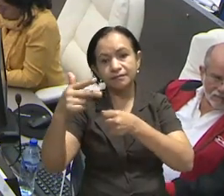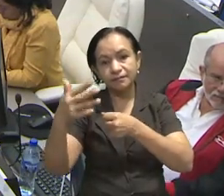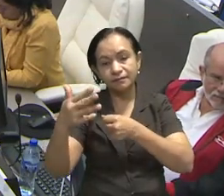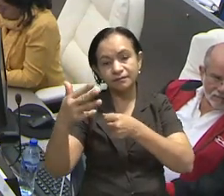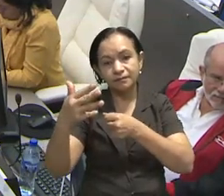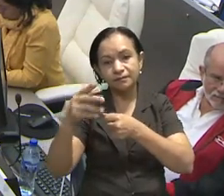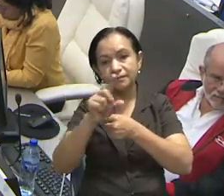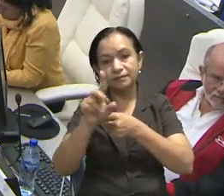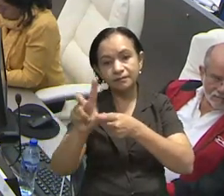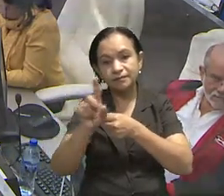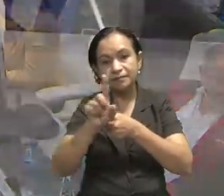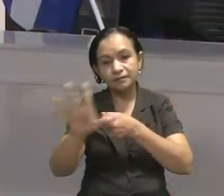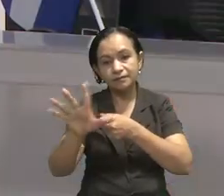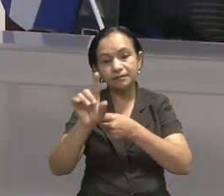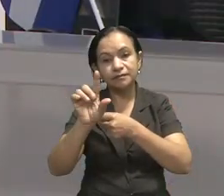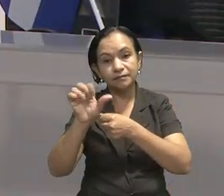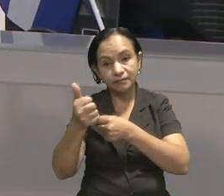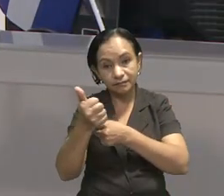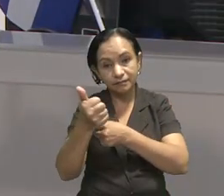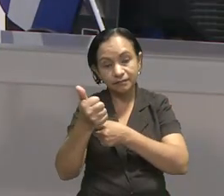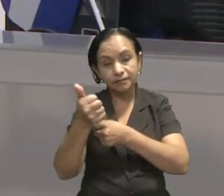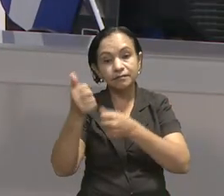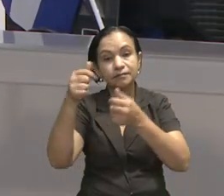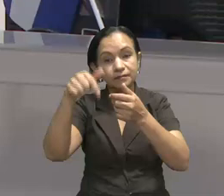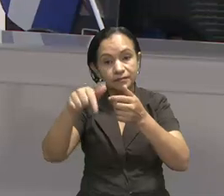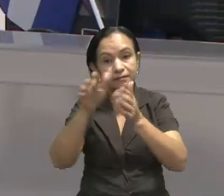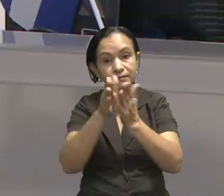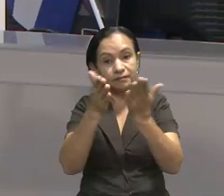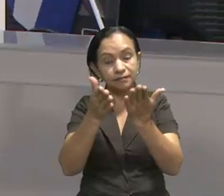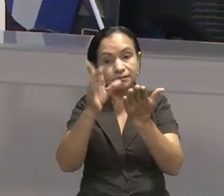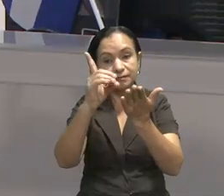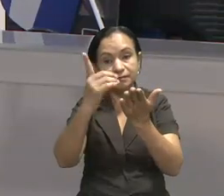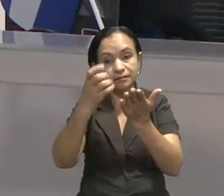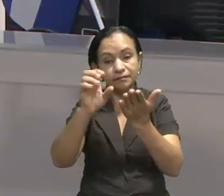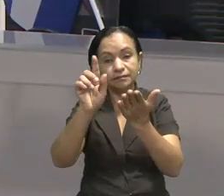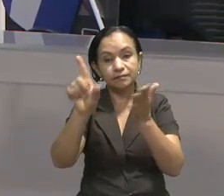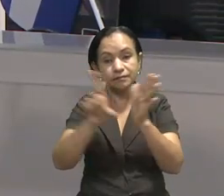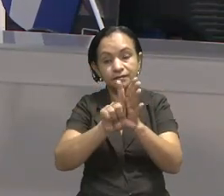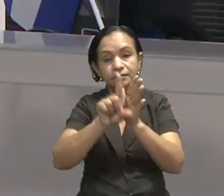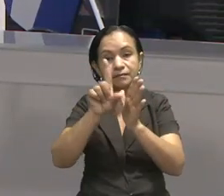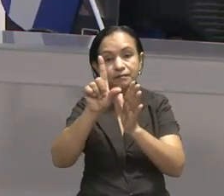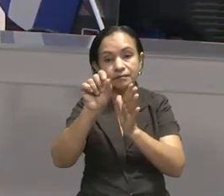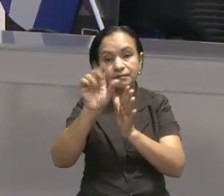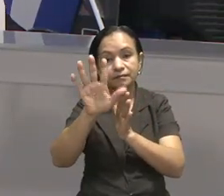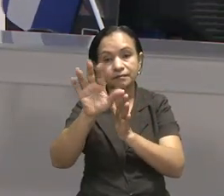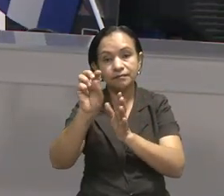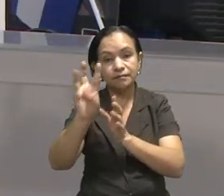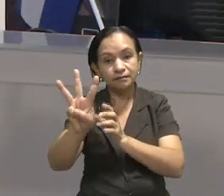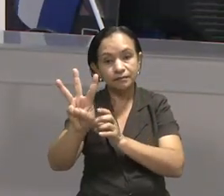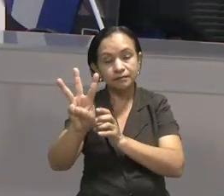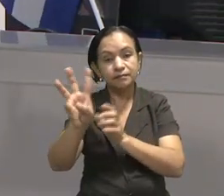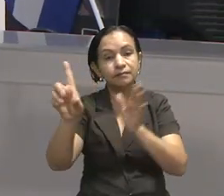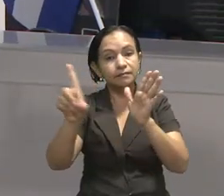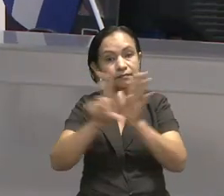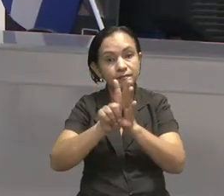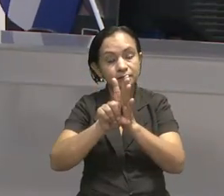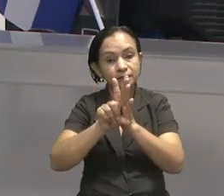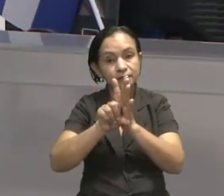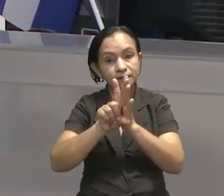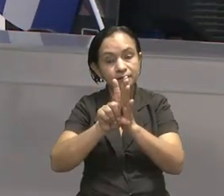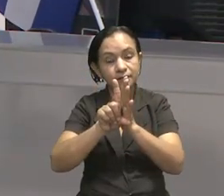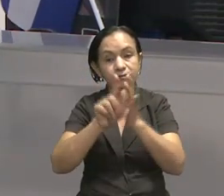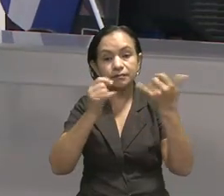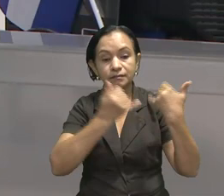8, 12, 15 y 16 del decreto, ley número 1053, ley orgánica